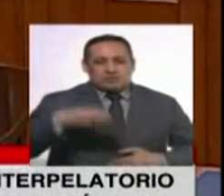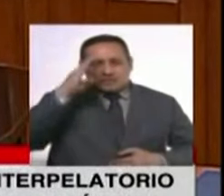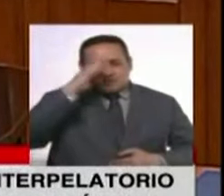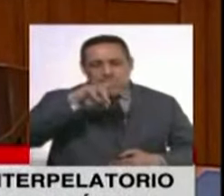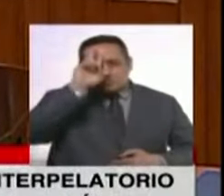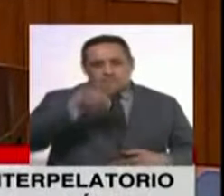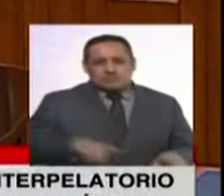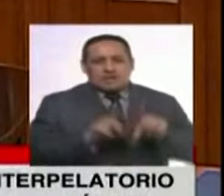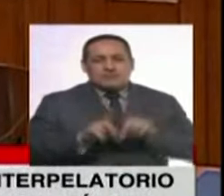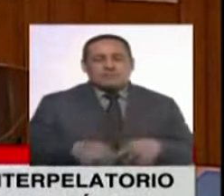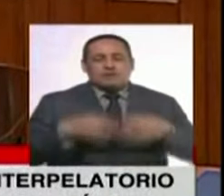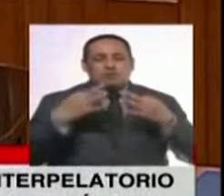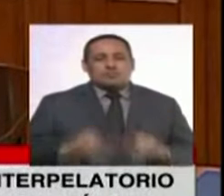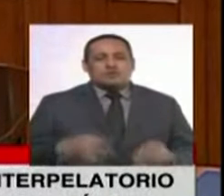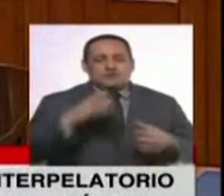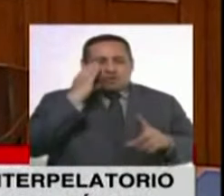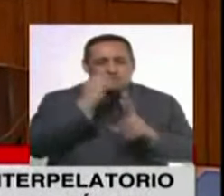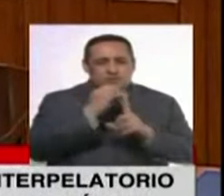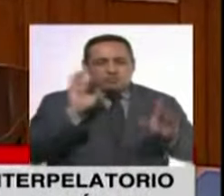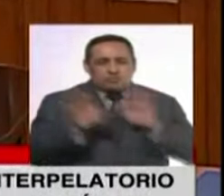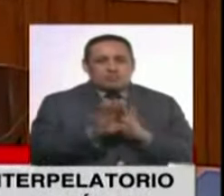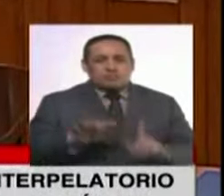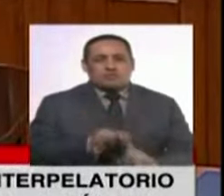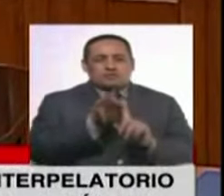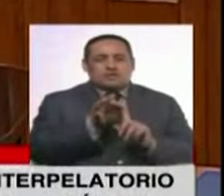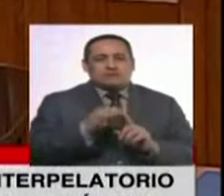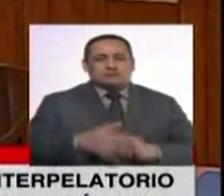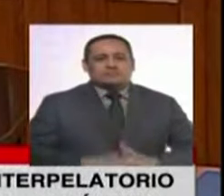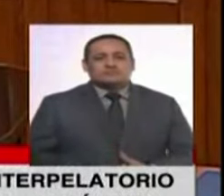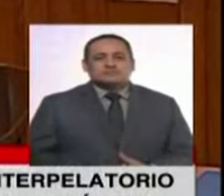de Perú para el cumplimiento de los objetivos prioritarios